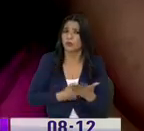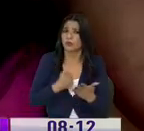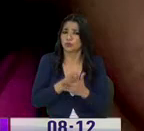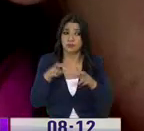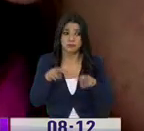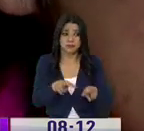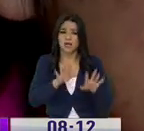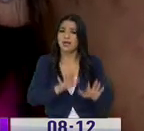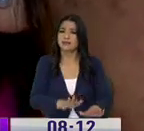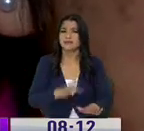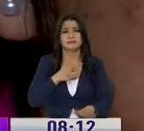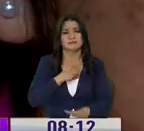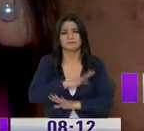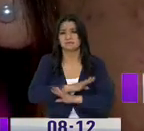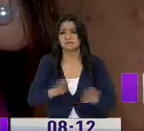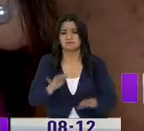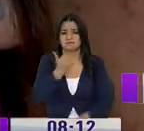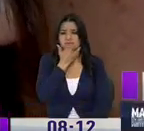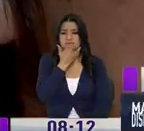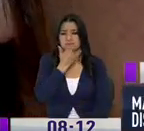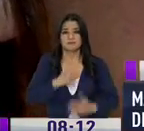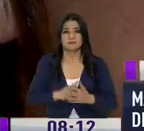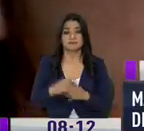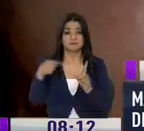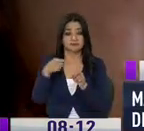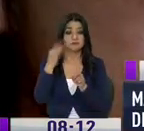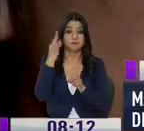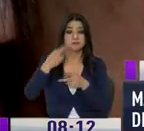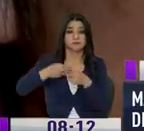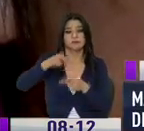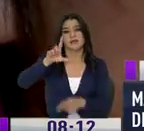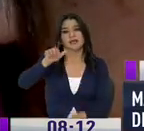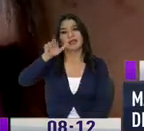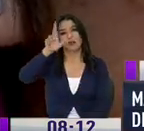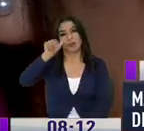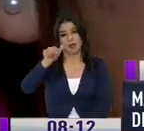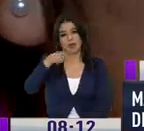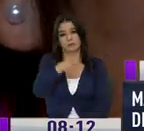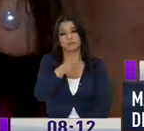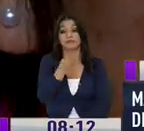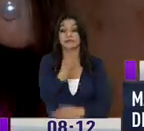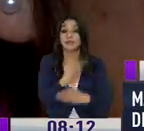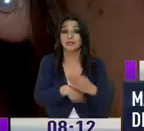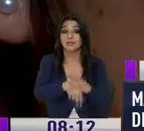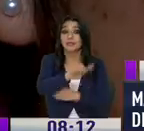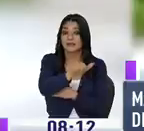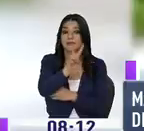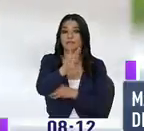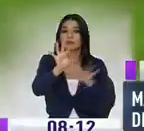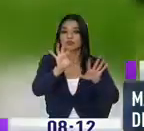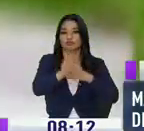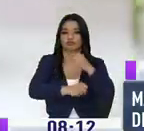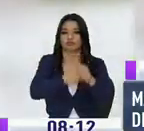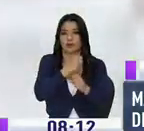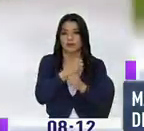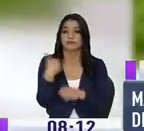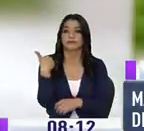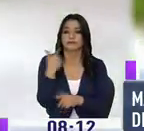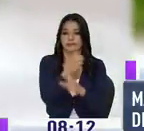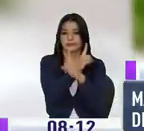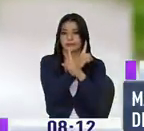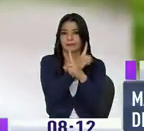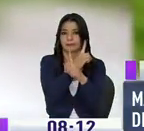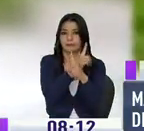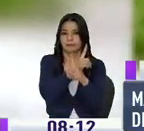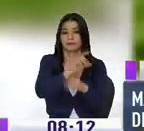Fue la vida, sí. Laura Salazar es la madre de una joven de 28 años que presenta una discapacidad